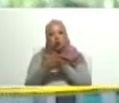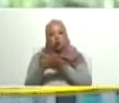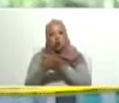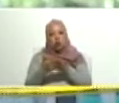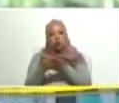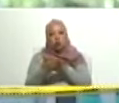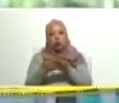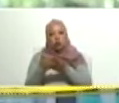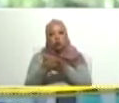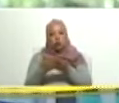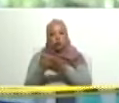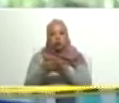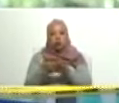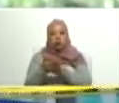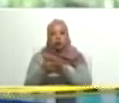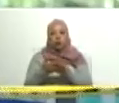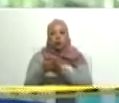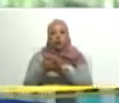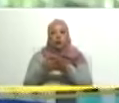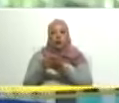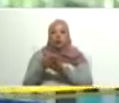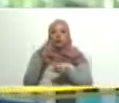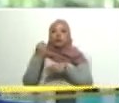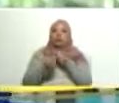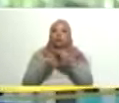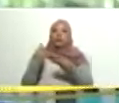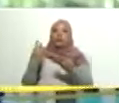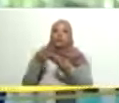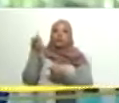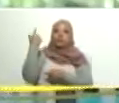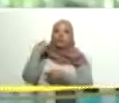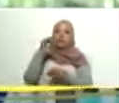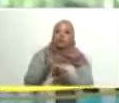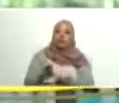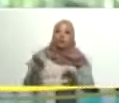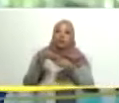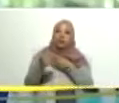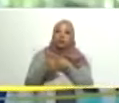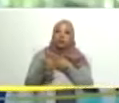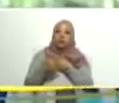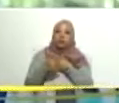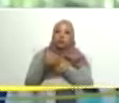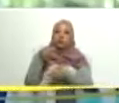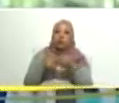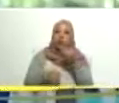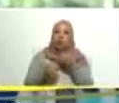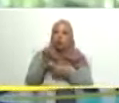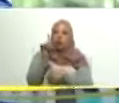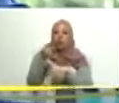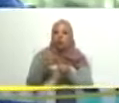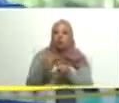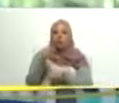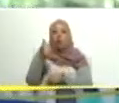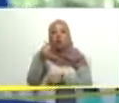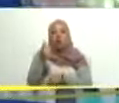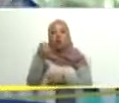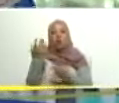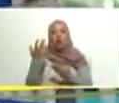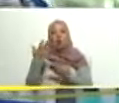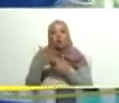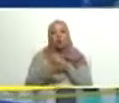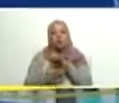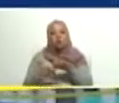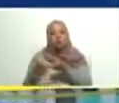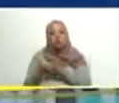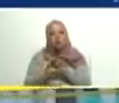¿Qué hubiera sido de esta etapa pospandemia si nosotros no creamos el 1x10? ¿Dónde estarían ese poco de problemas